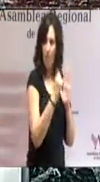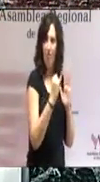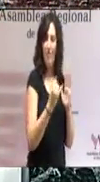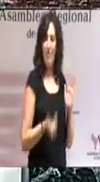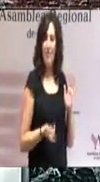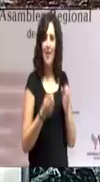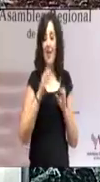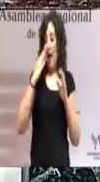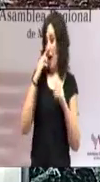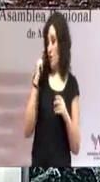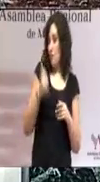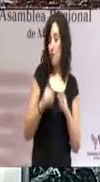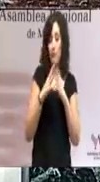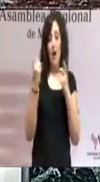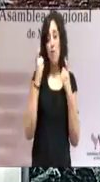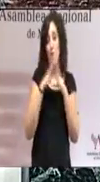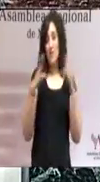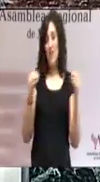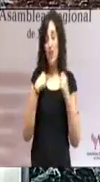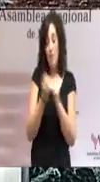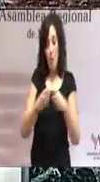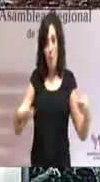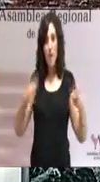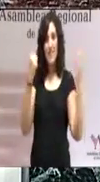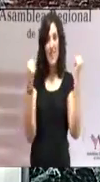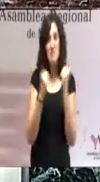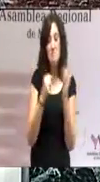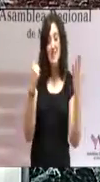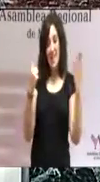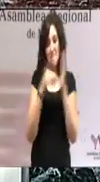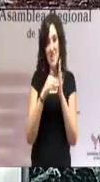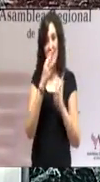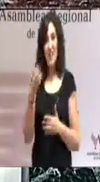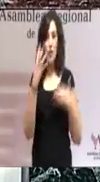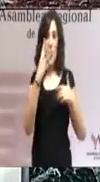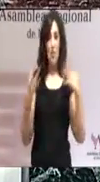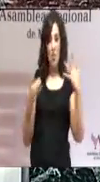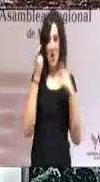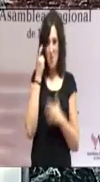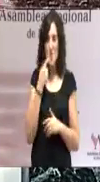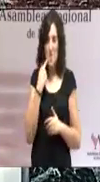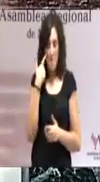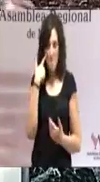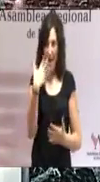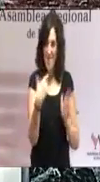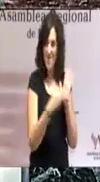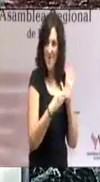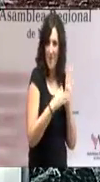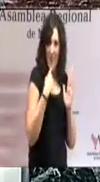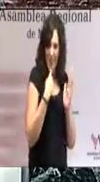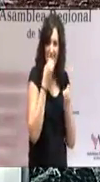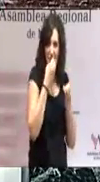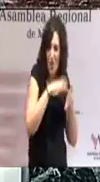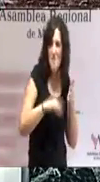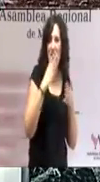últimos años, la población de alumnos universitarios en nuestra región ha crecido 6.349 alumnos. Resalta en positivo el CES.